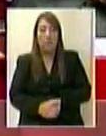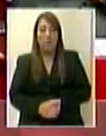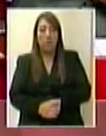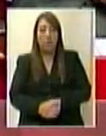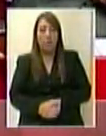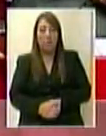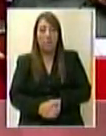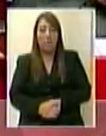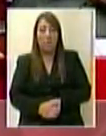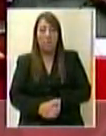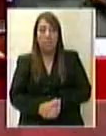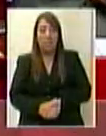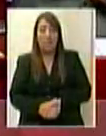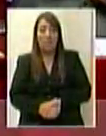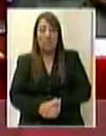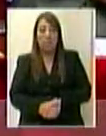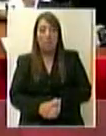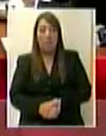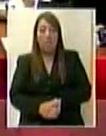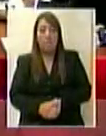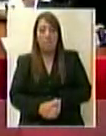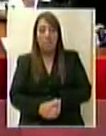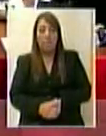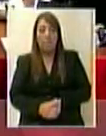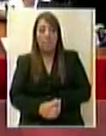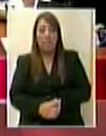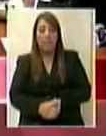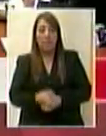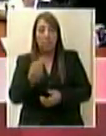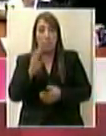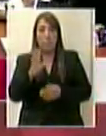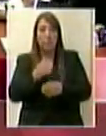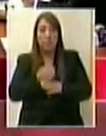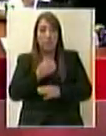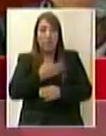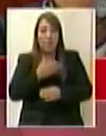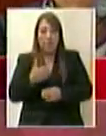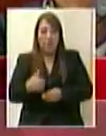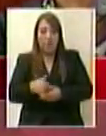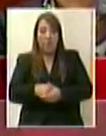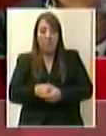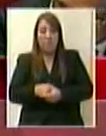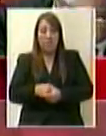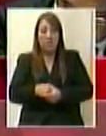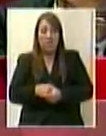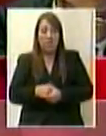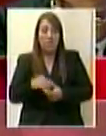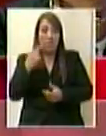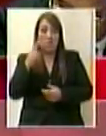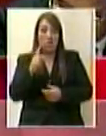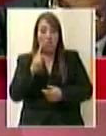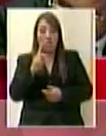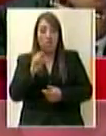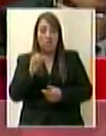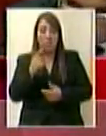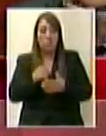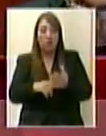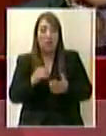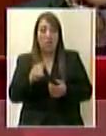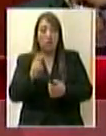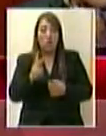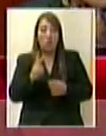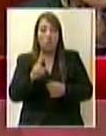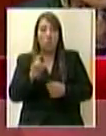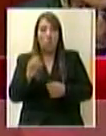cierto para Que responda señor ministro por su intermedio presidente la razón por la que no se licita es porque existen